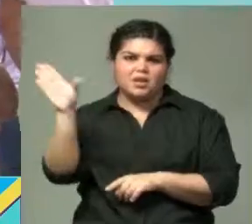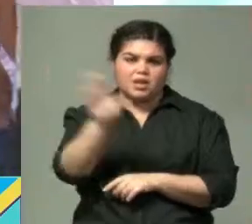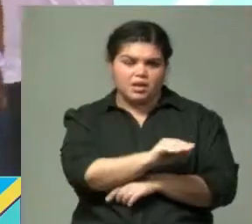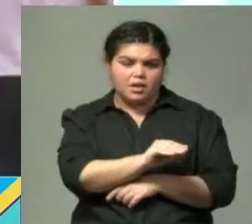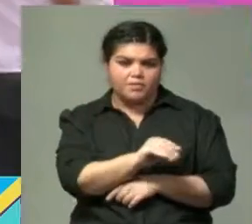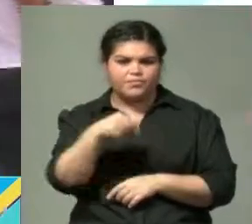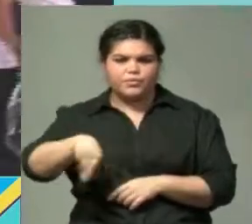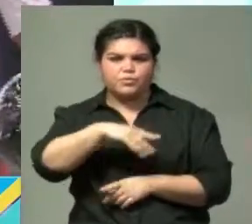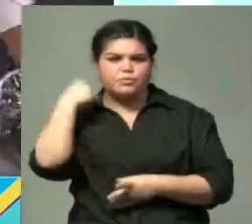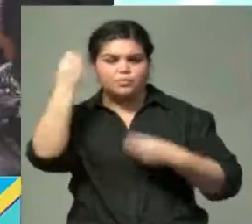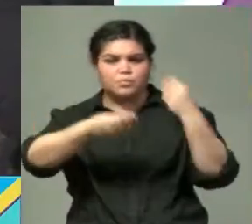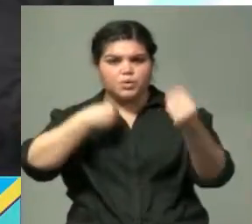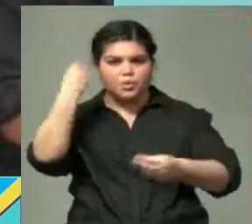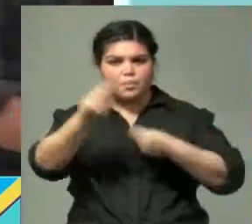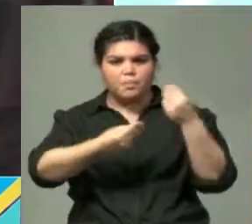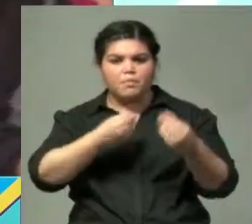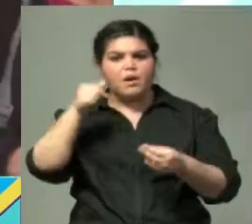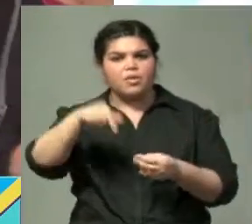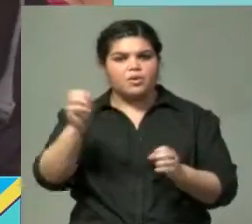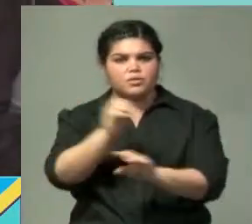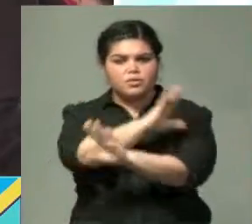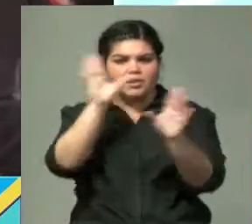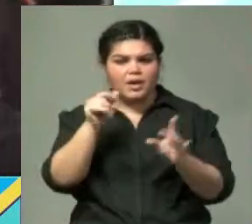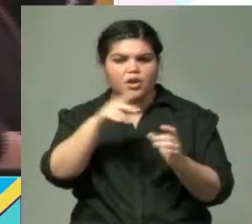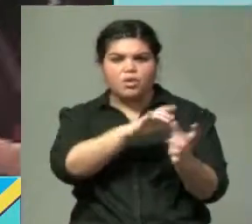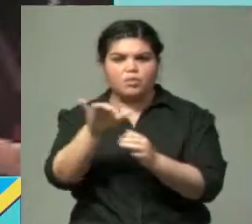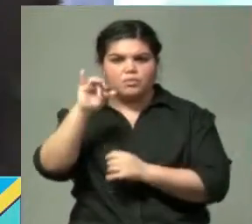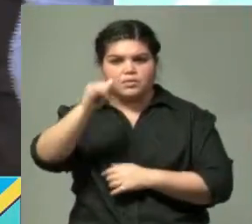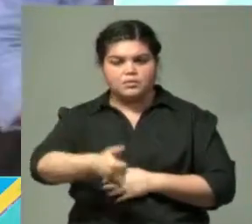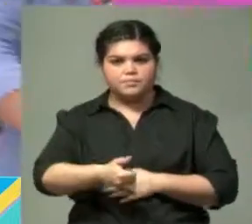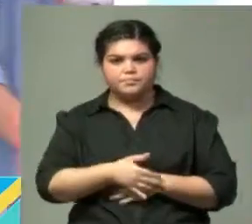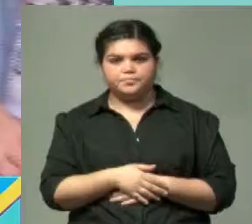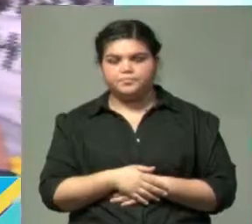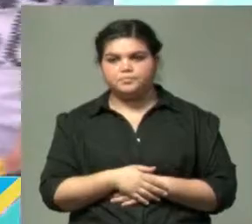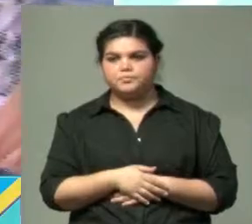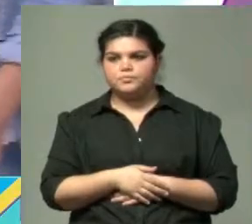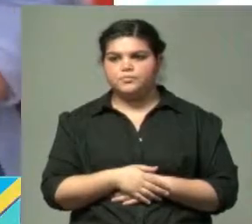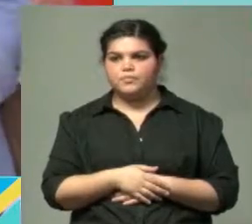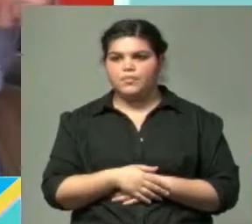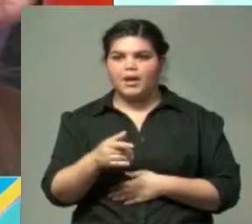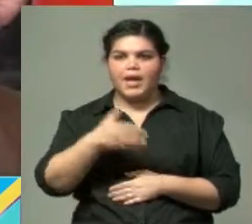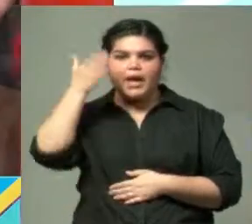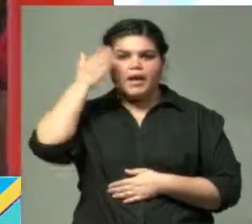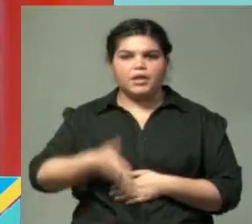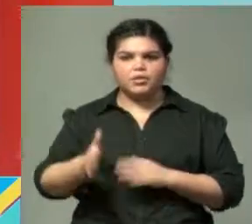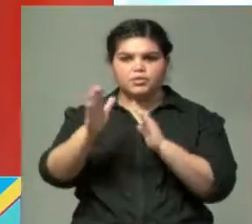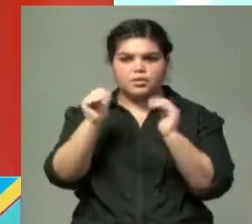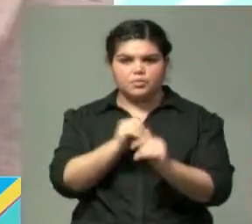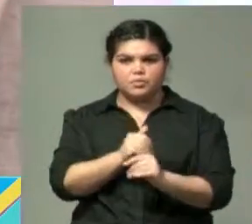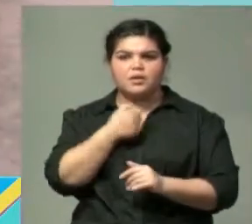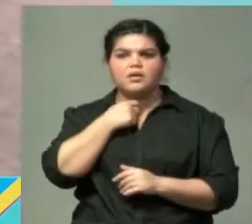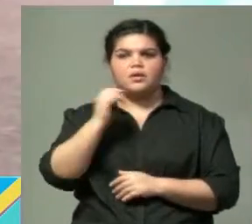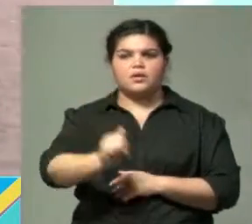nos preocupa mucho, creemos que es una cuestión clave que tenemos que discutir. Nicolás, ¿qué tal? Gastón Lucero te saluda. Quería